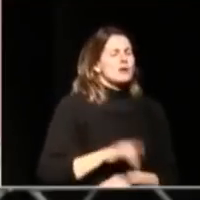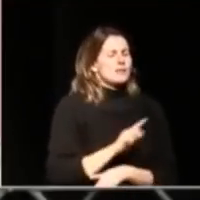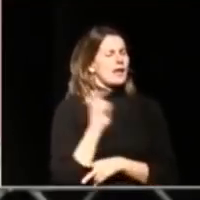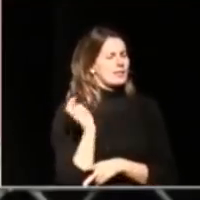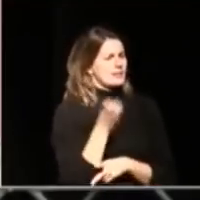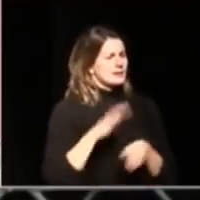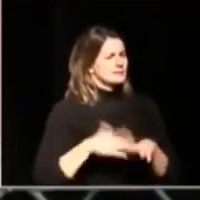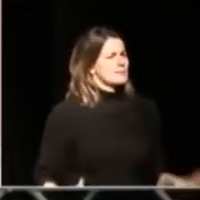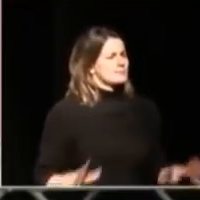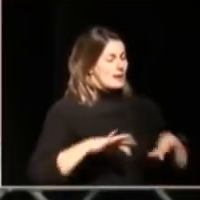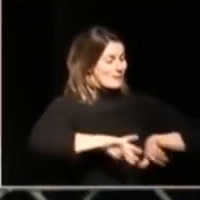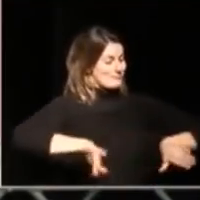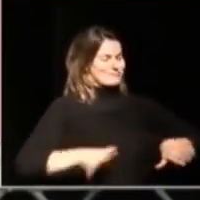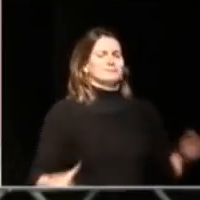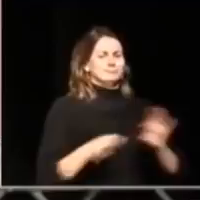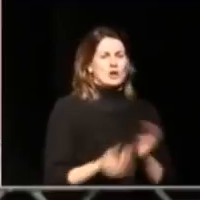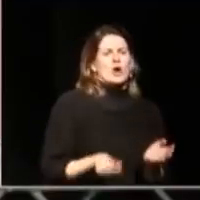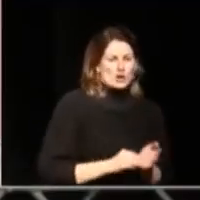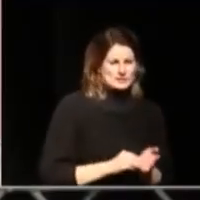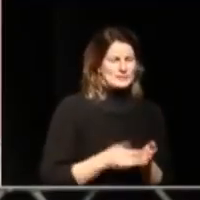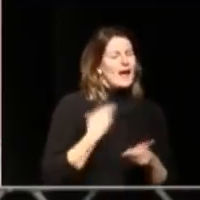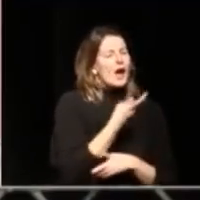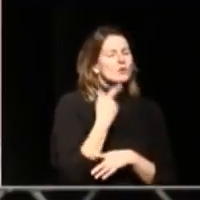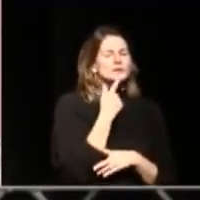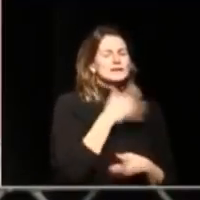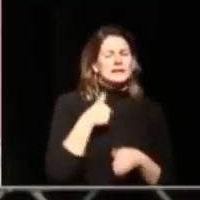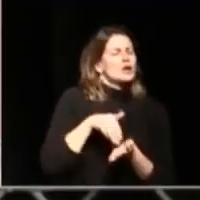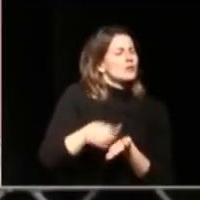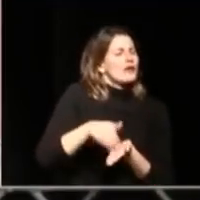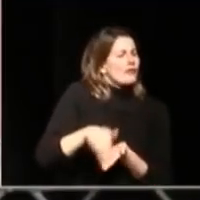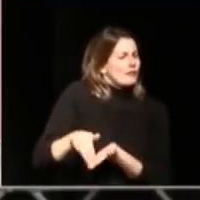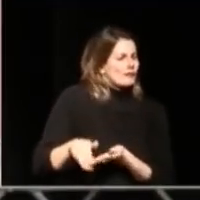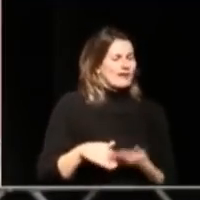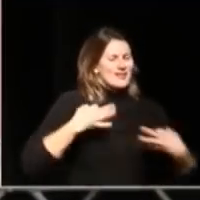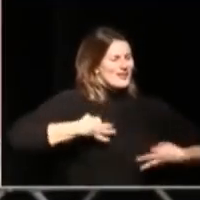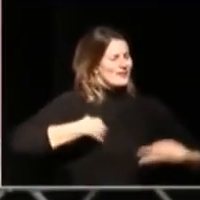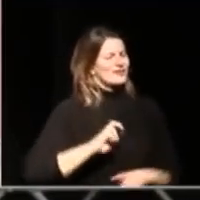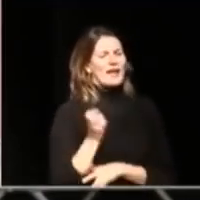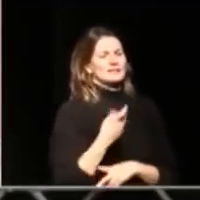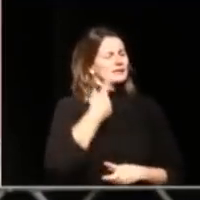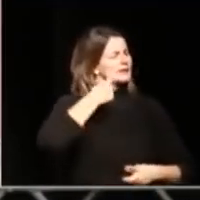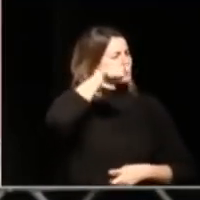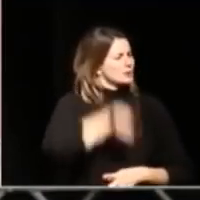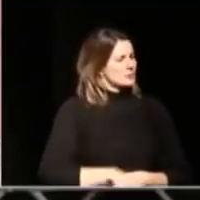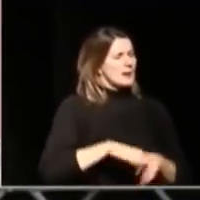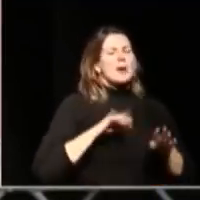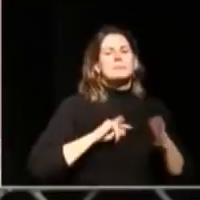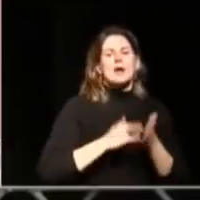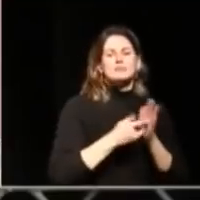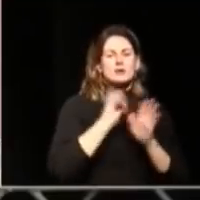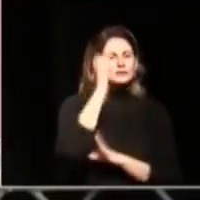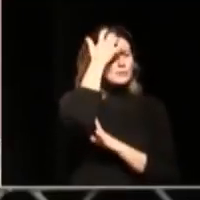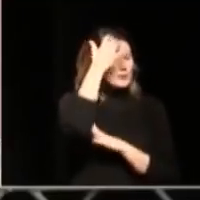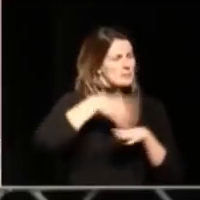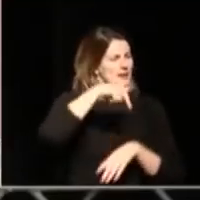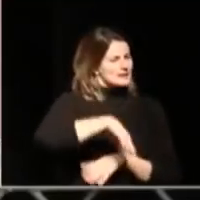alternativa de desbloqueo. Lo que al principio algunos empeñaban en excluir se revela como la alternativa más sensata al proyecto